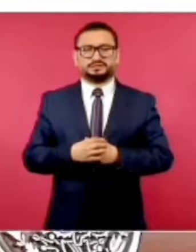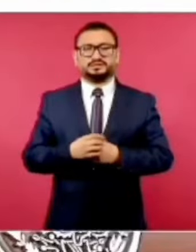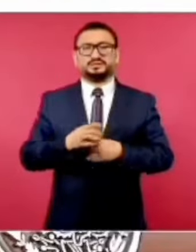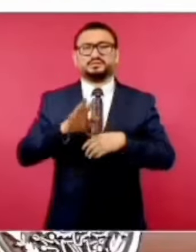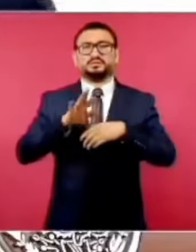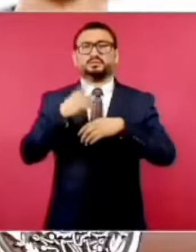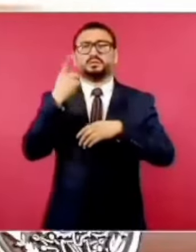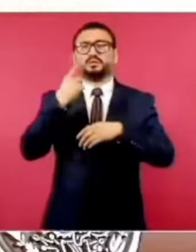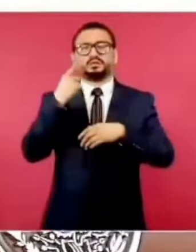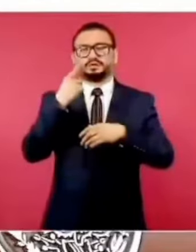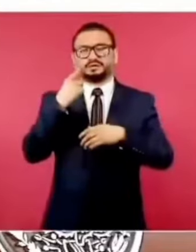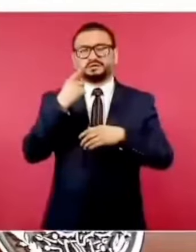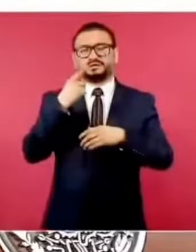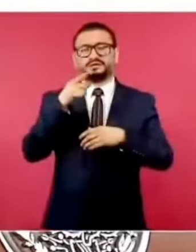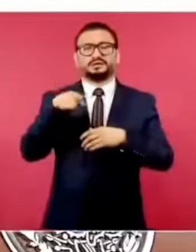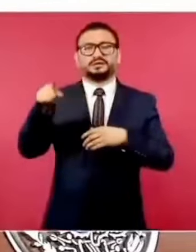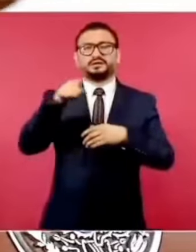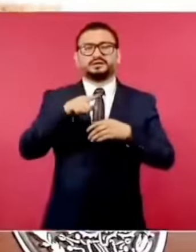inteligencia artificial